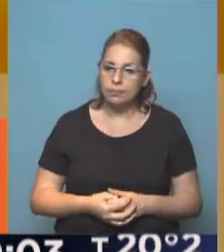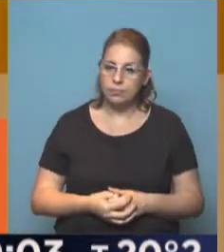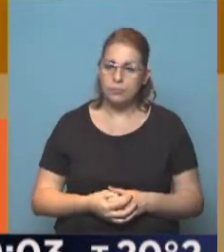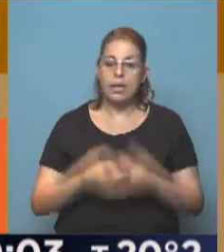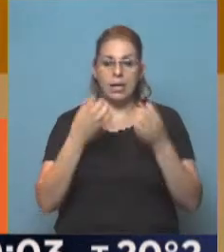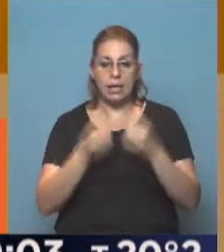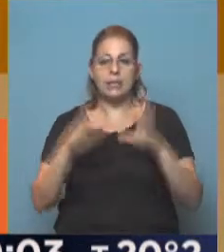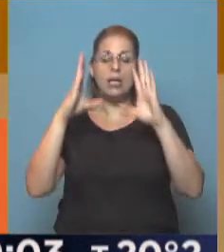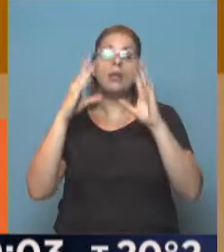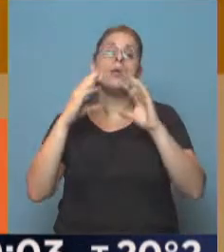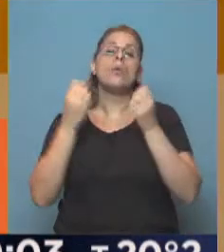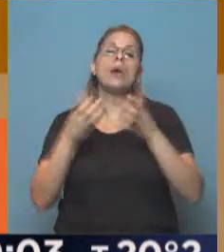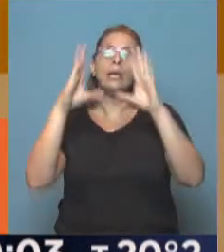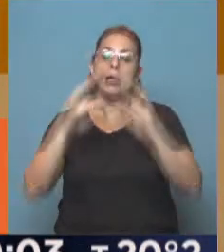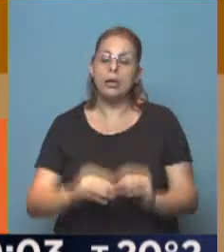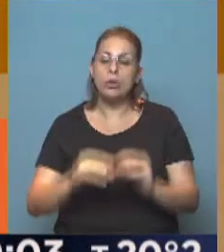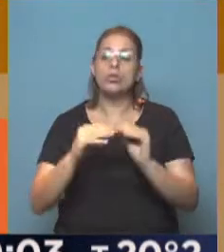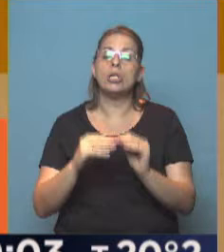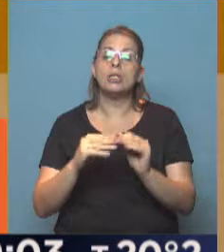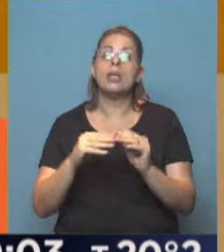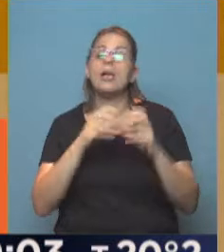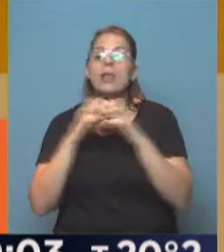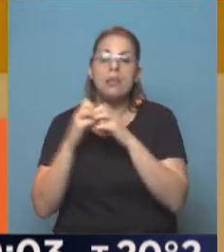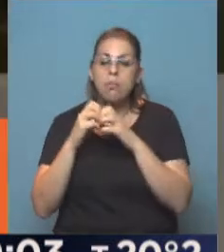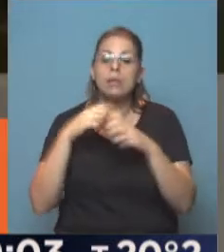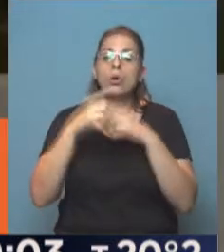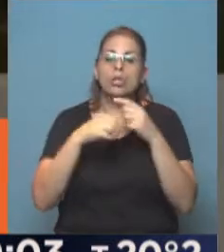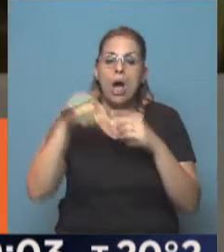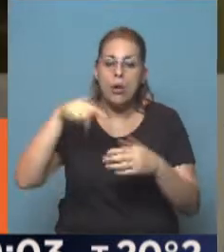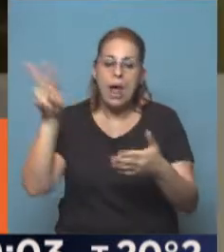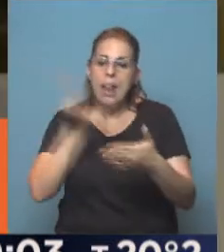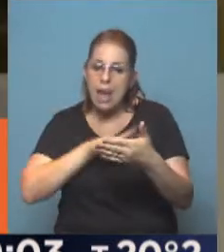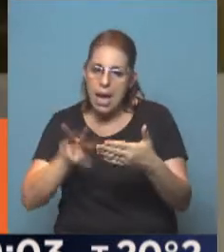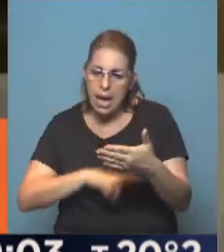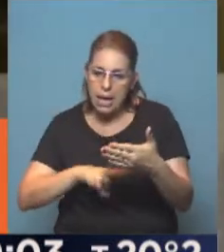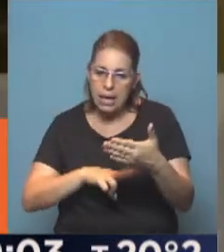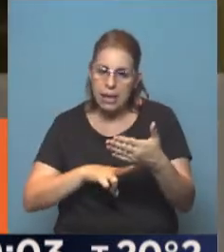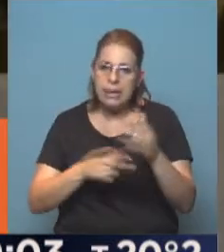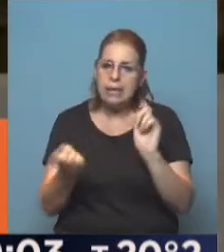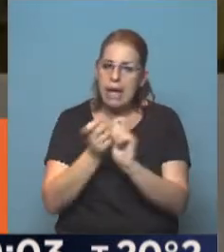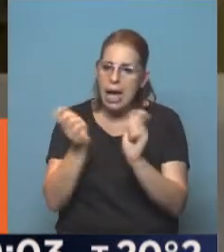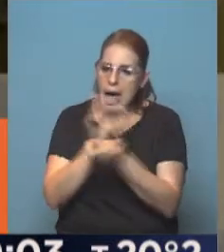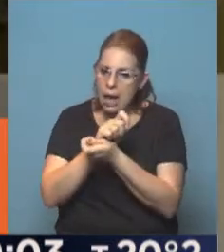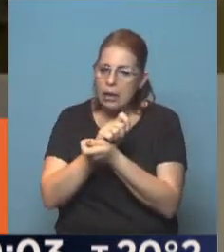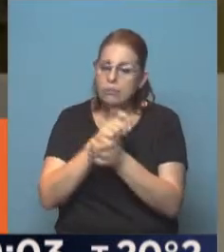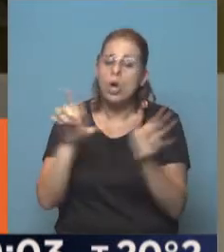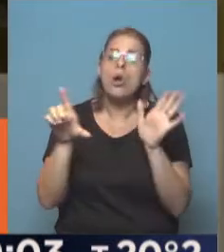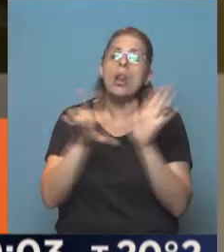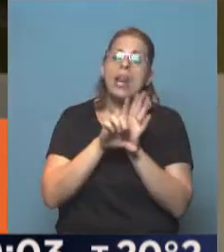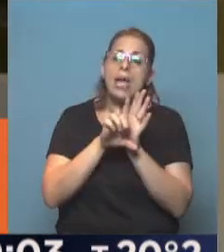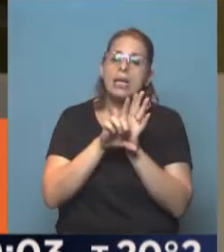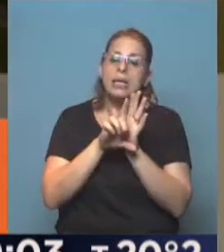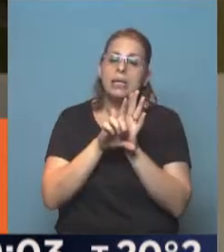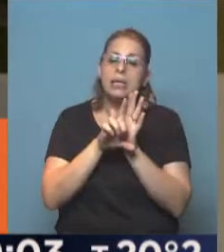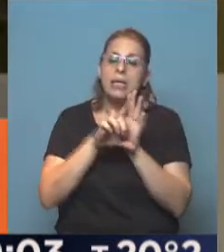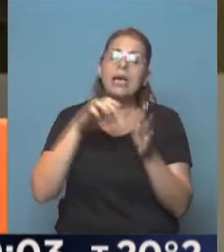¿Qué tal, Gustavo? Buenas noches. El debate continúa, está leyendo todo el articulado, las modificaciones del articulado de la ley